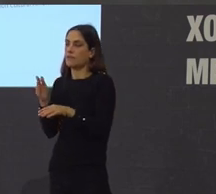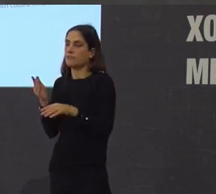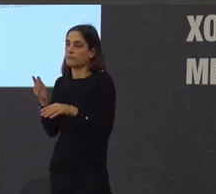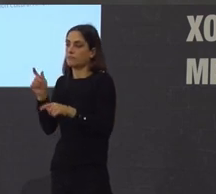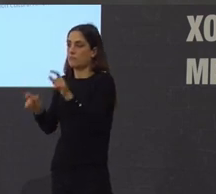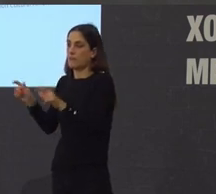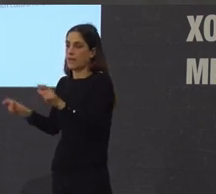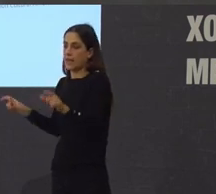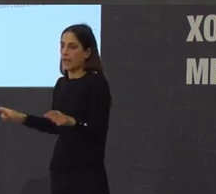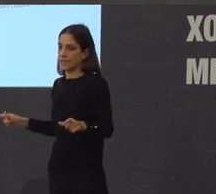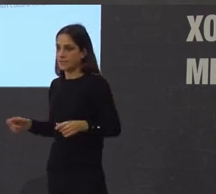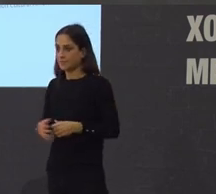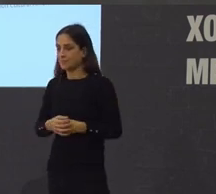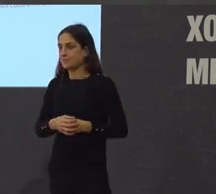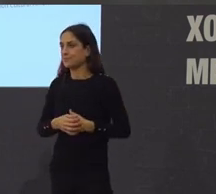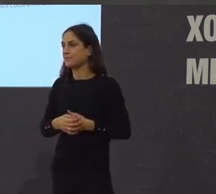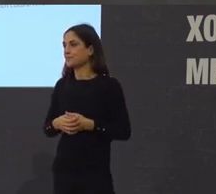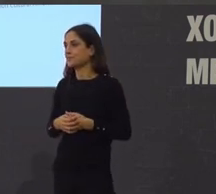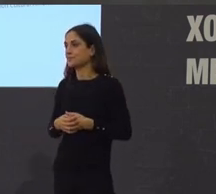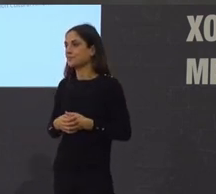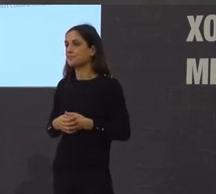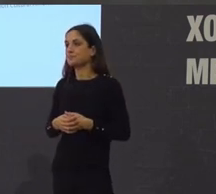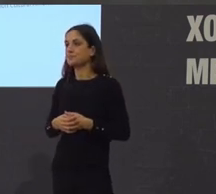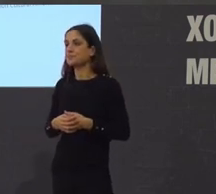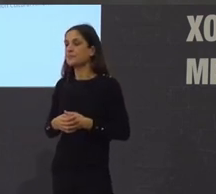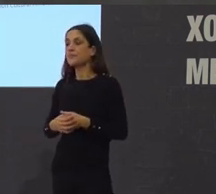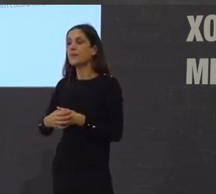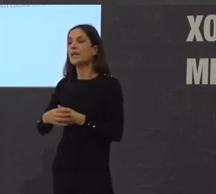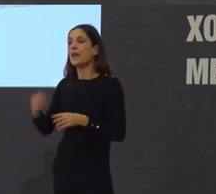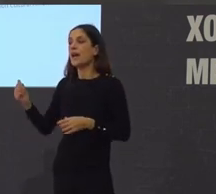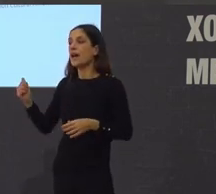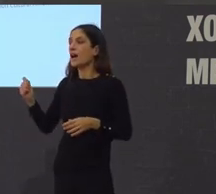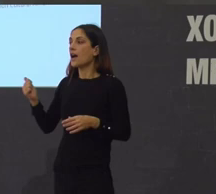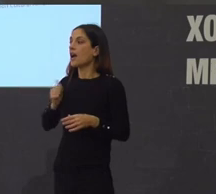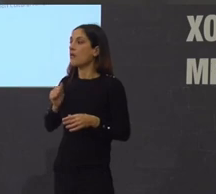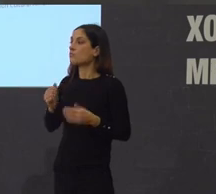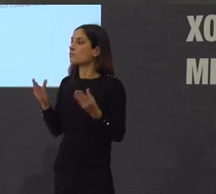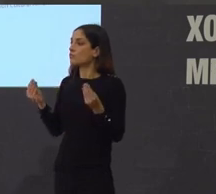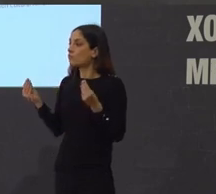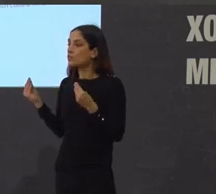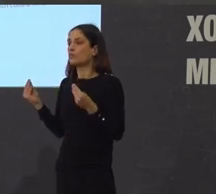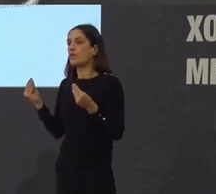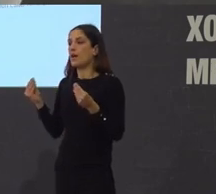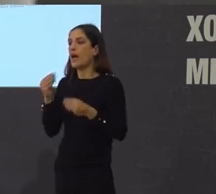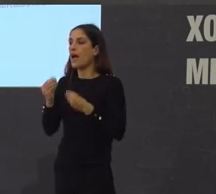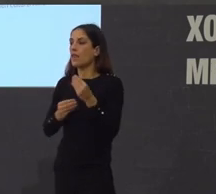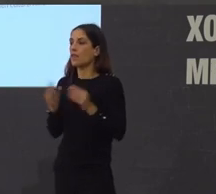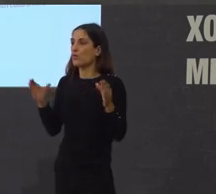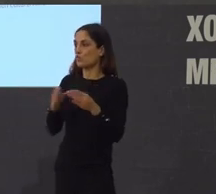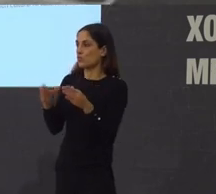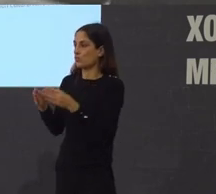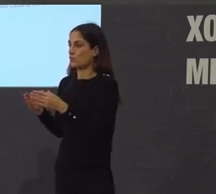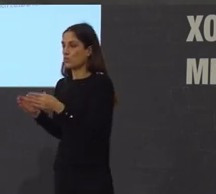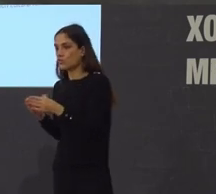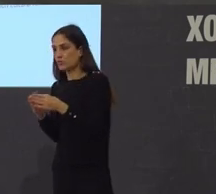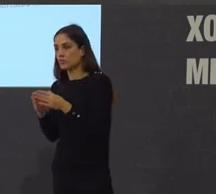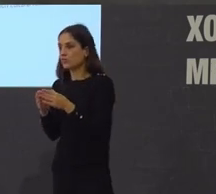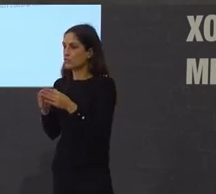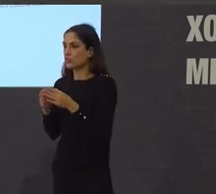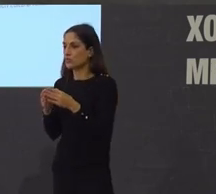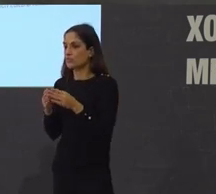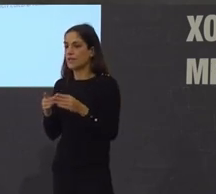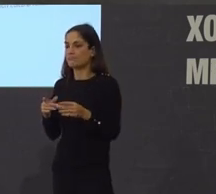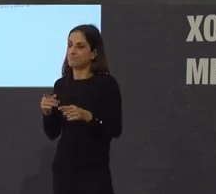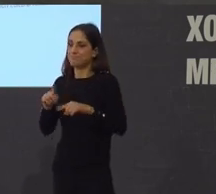población aprovechaba ese momento para hacer grupos de distinguidas señoritas que como